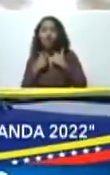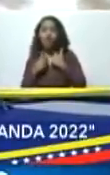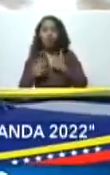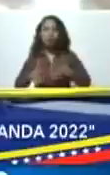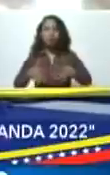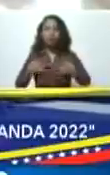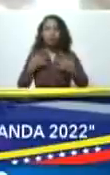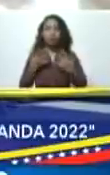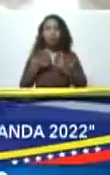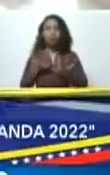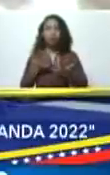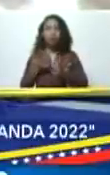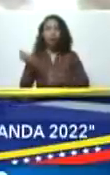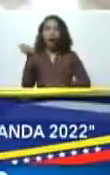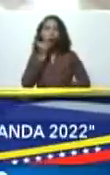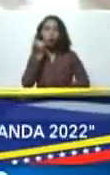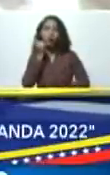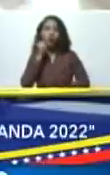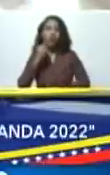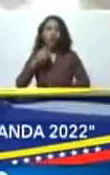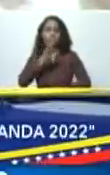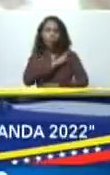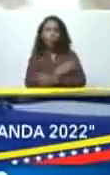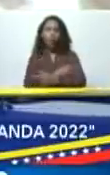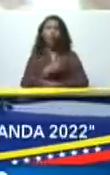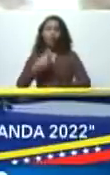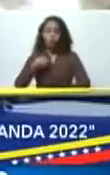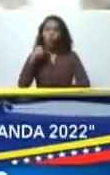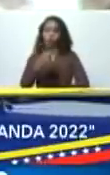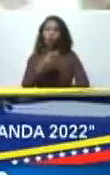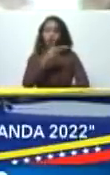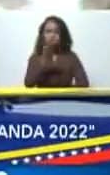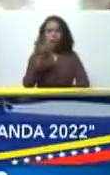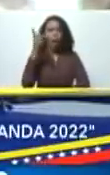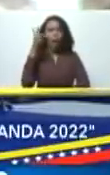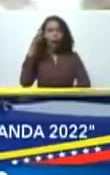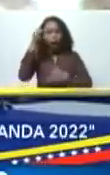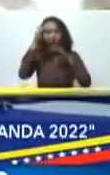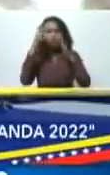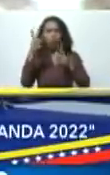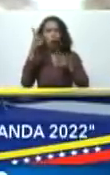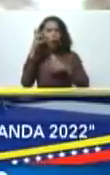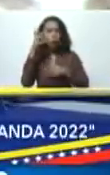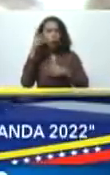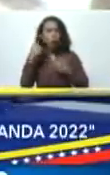poder y abusar del poder. Lo dije, ustedes lo escucharon.